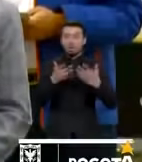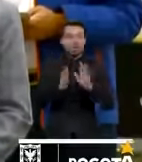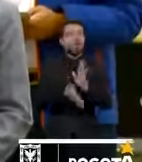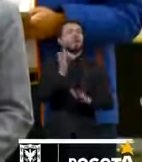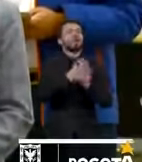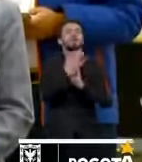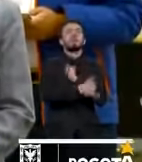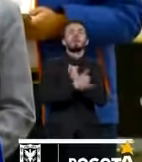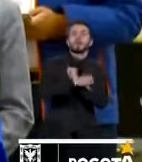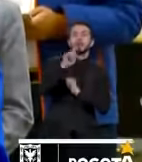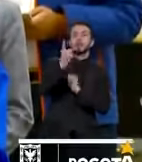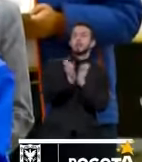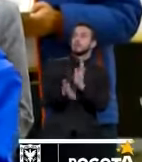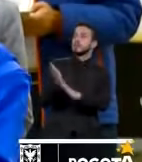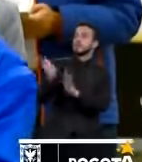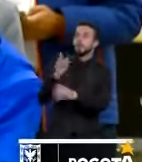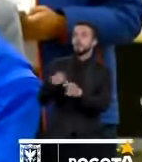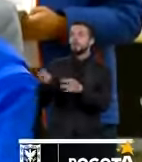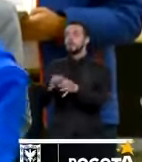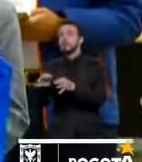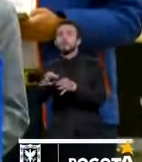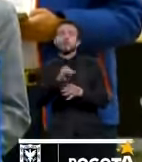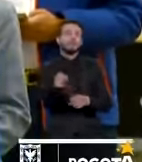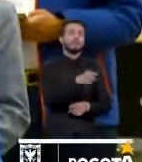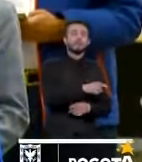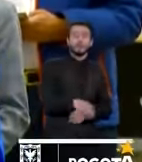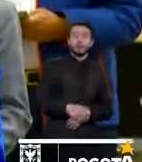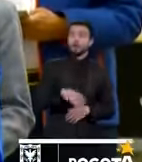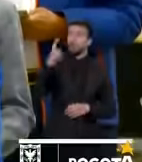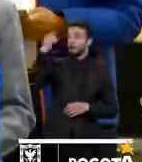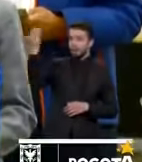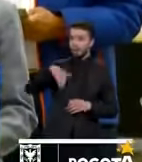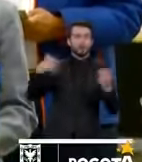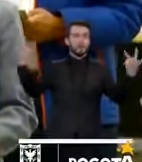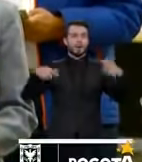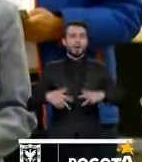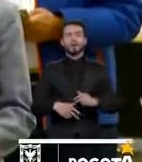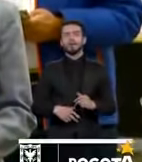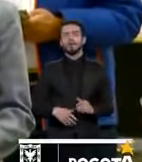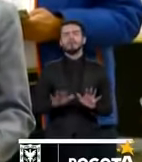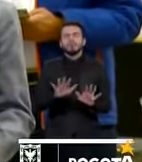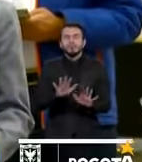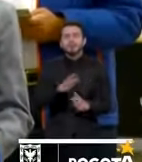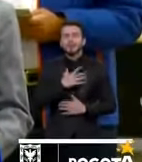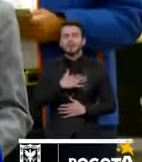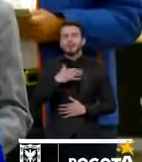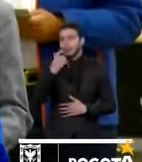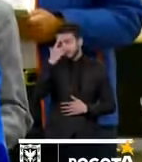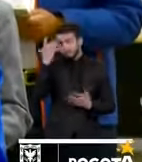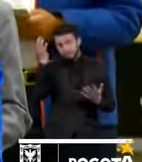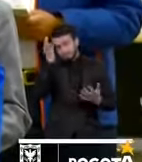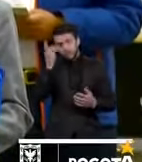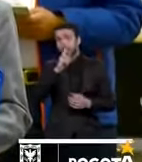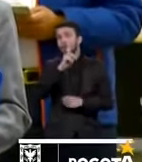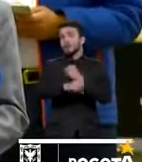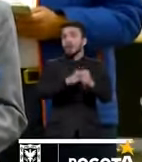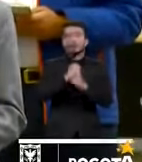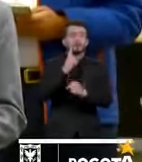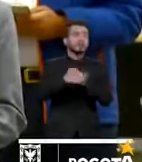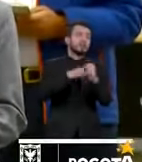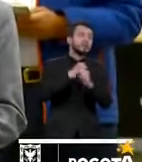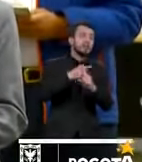se vayan entre un municipio y otro, no vengan aquí tampoco. Ya algún día, en un año o algo más, pasará esta